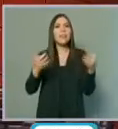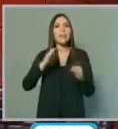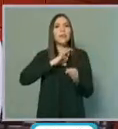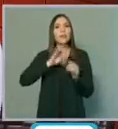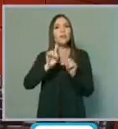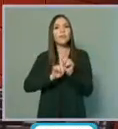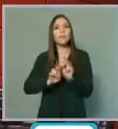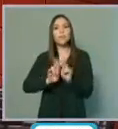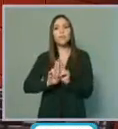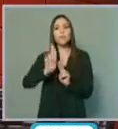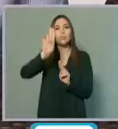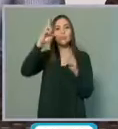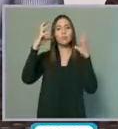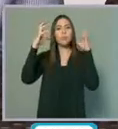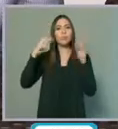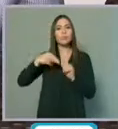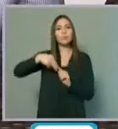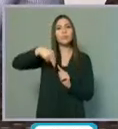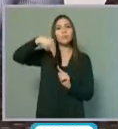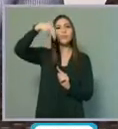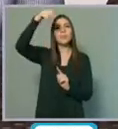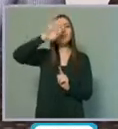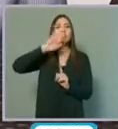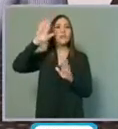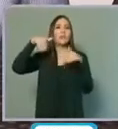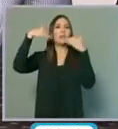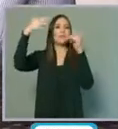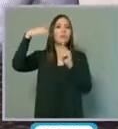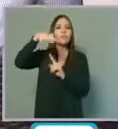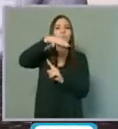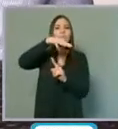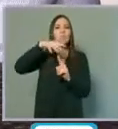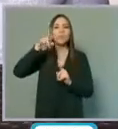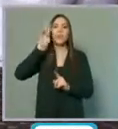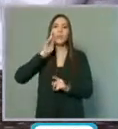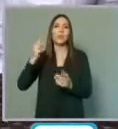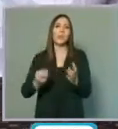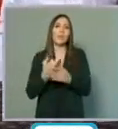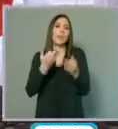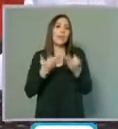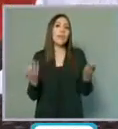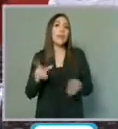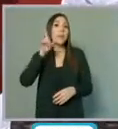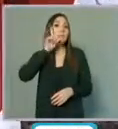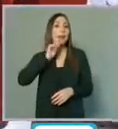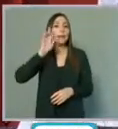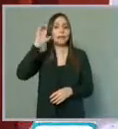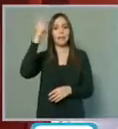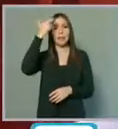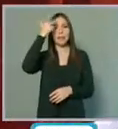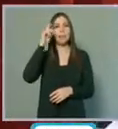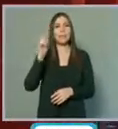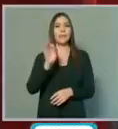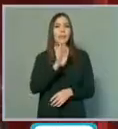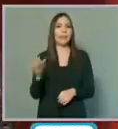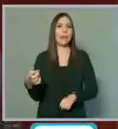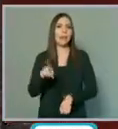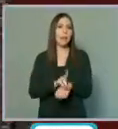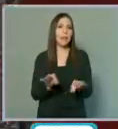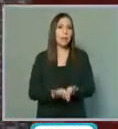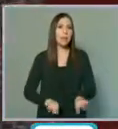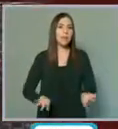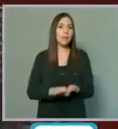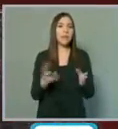al espacio. Al espacio y orbitar la Tierra. Es que, nada, pues mañana se conmemora pues una fecha importante porque